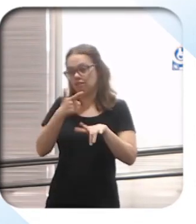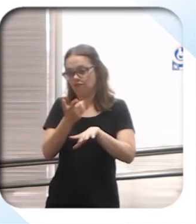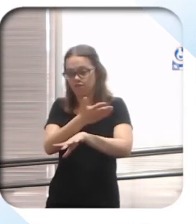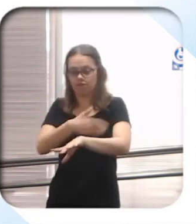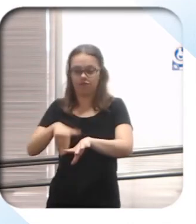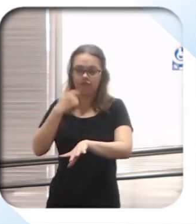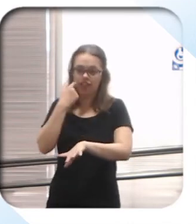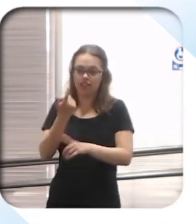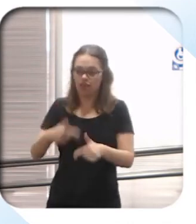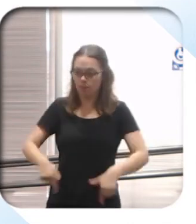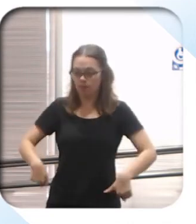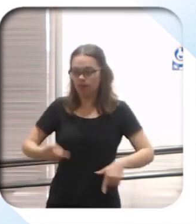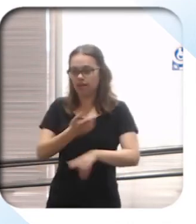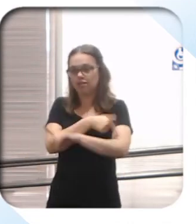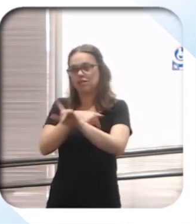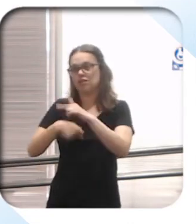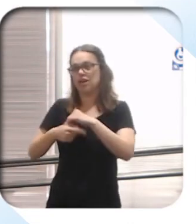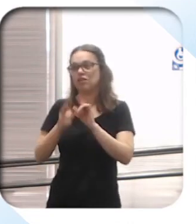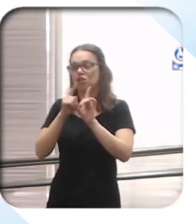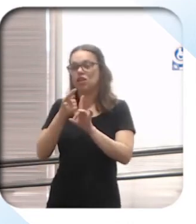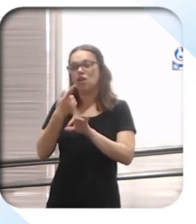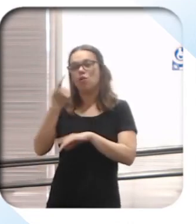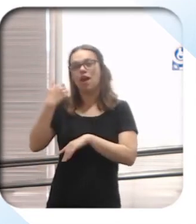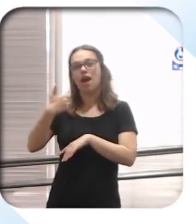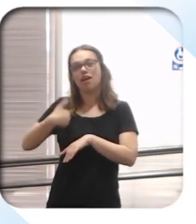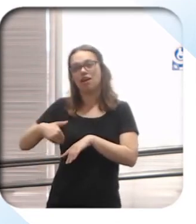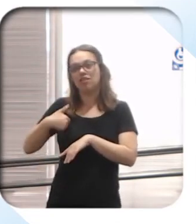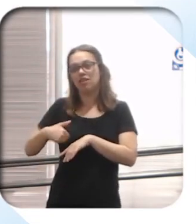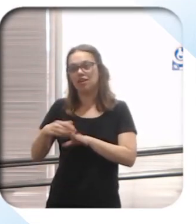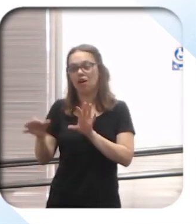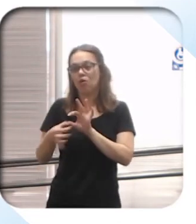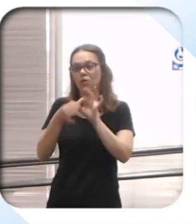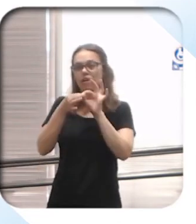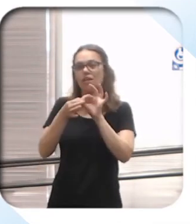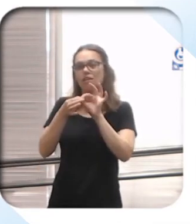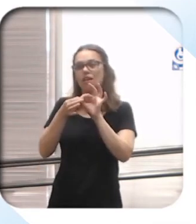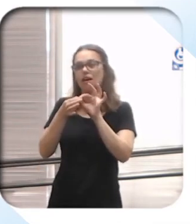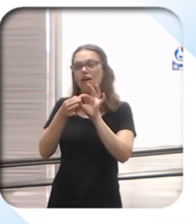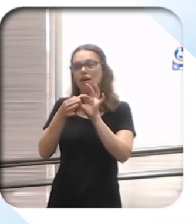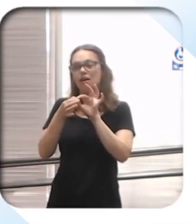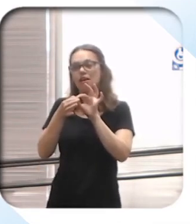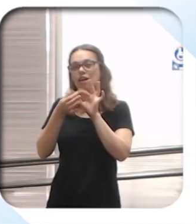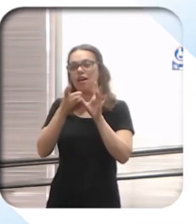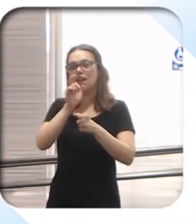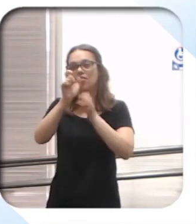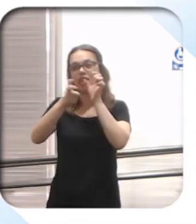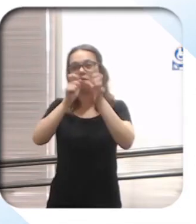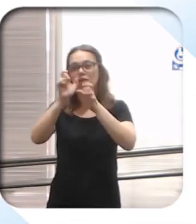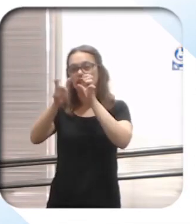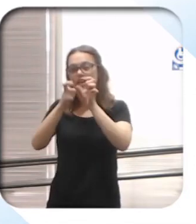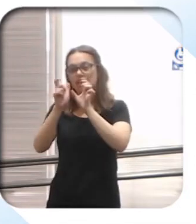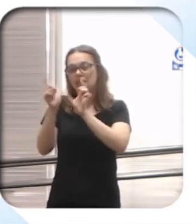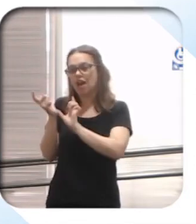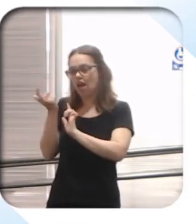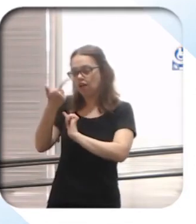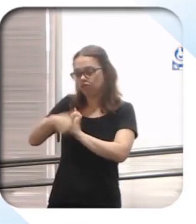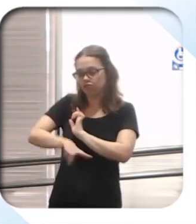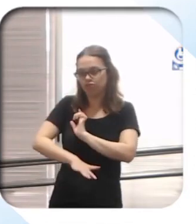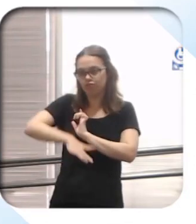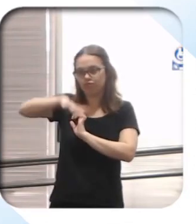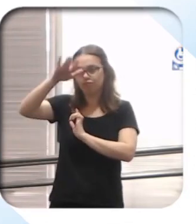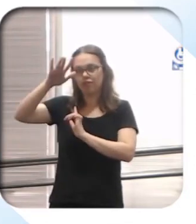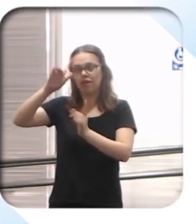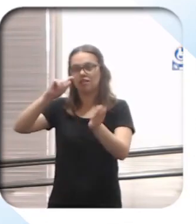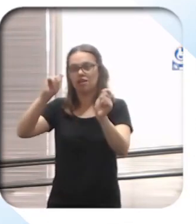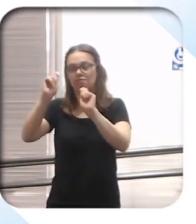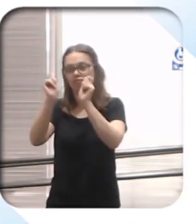Agustina Palacios, una abogada argentina, que hacen que, bueno, las terminologías a lo largo de la vida